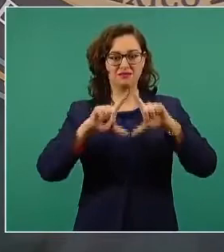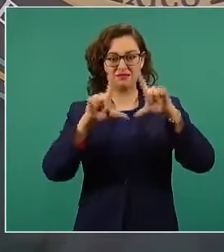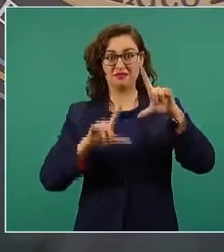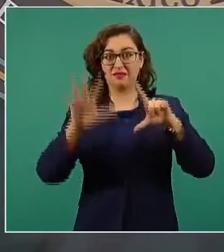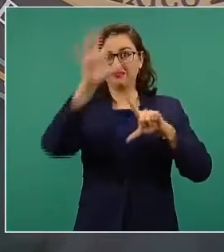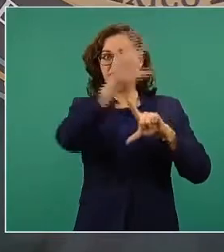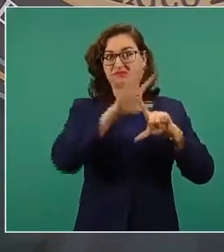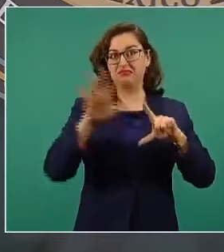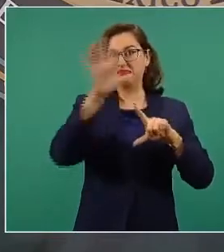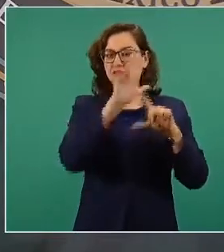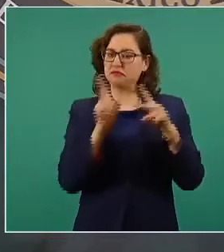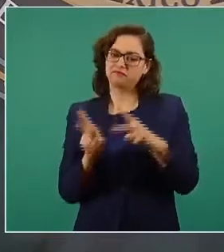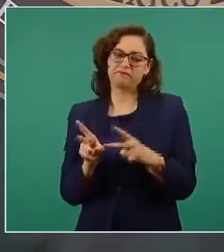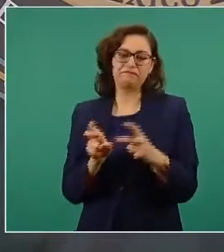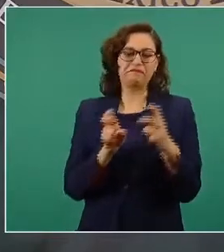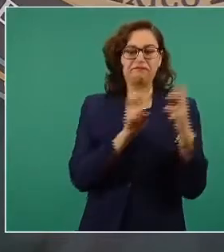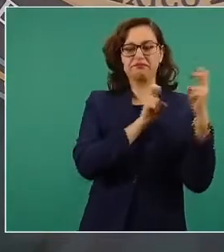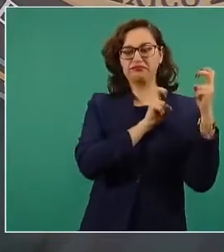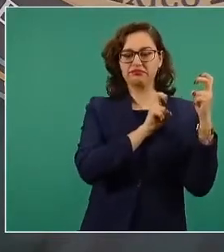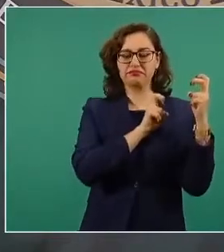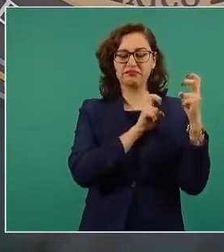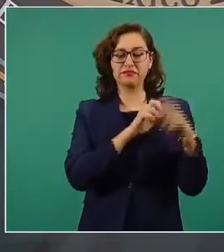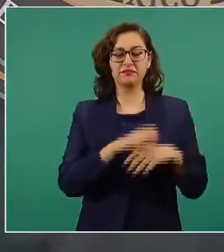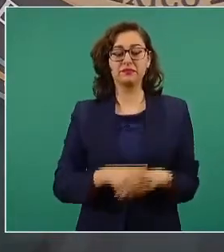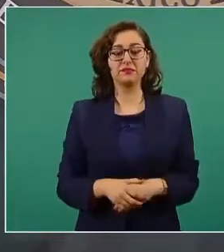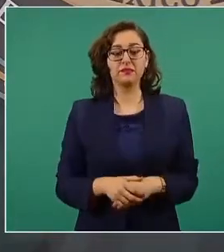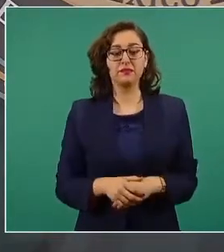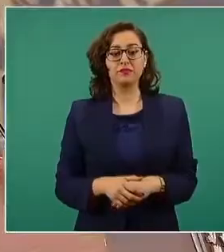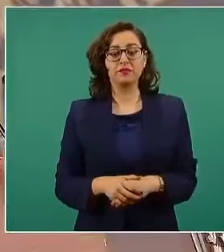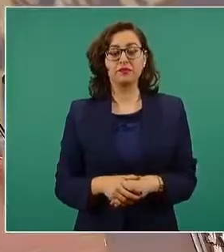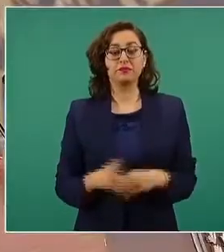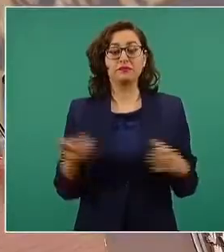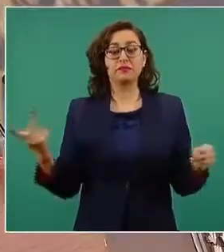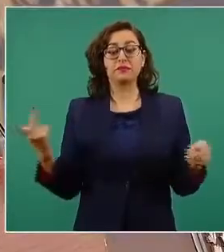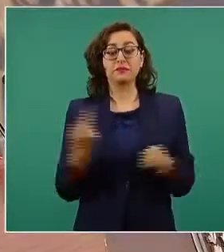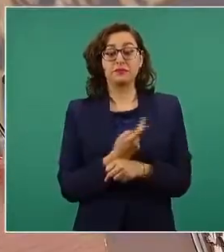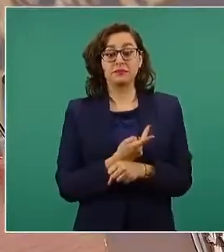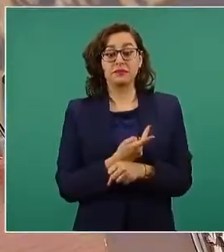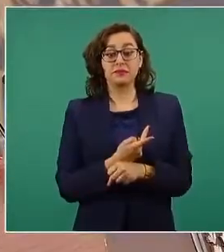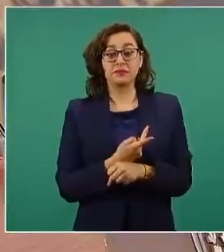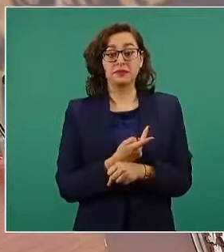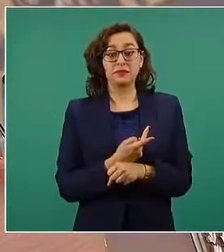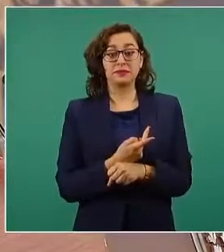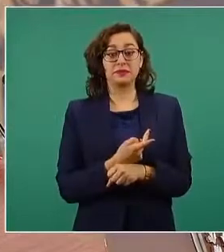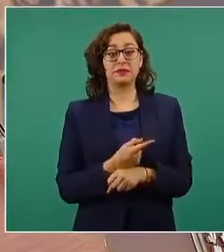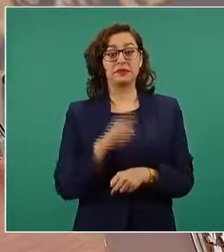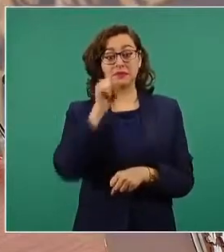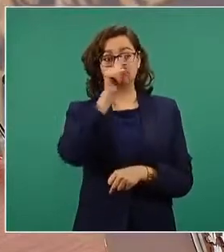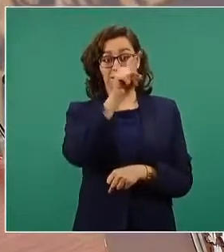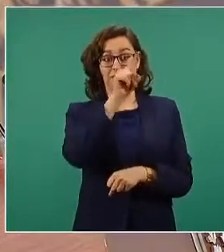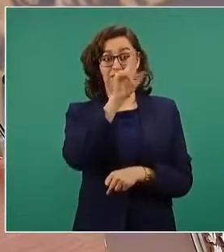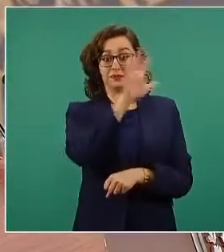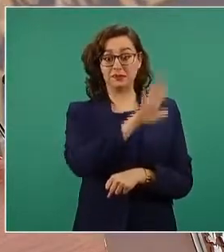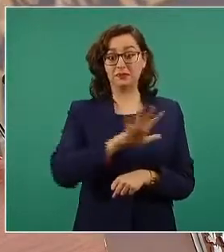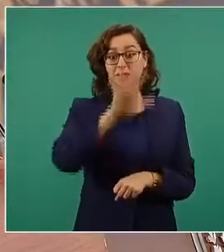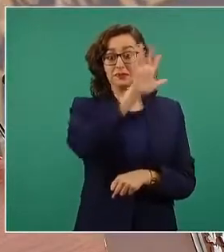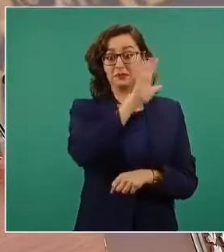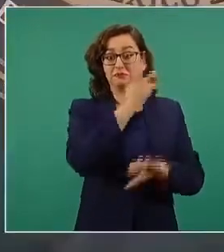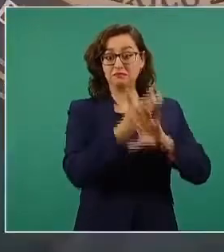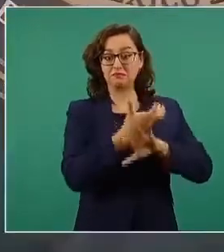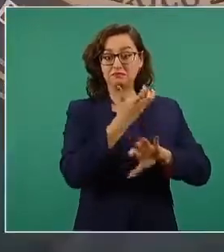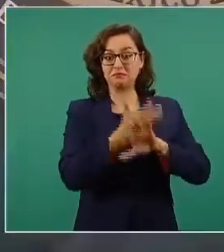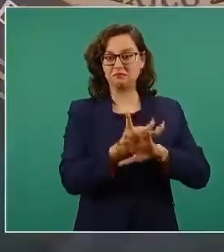Por cierto, en esta ciudad, los estadounidenses invasores no fueron